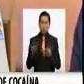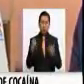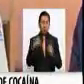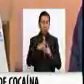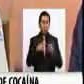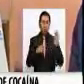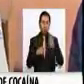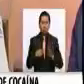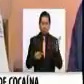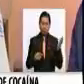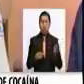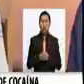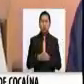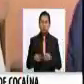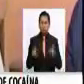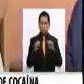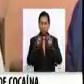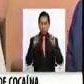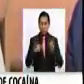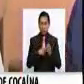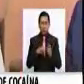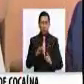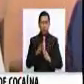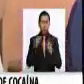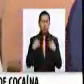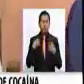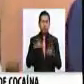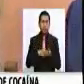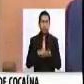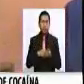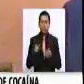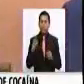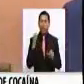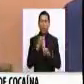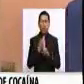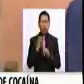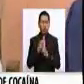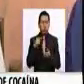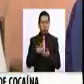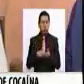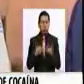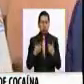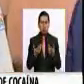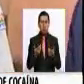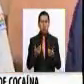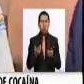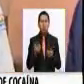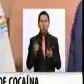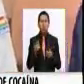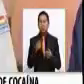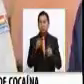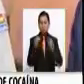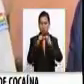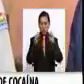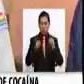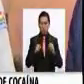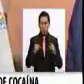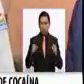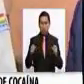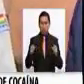son un sistema muy muy especial en este en este camión donde solamente con sistema de aire